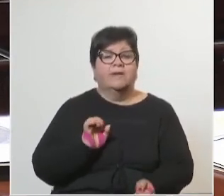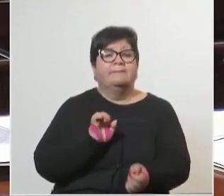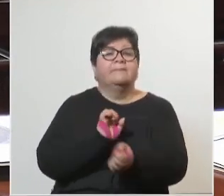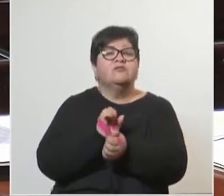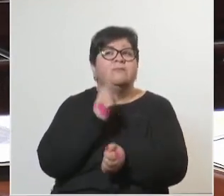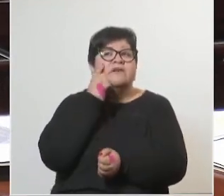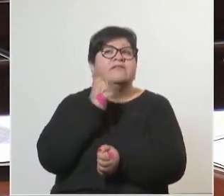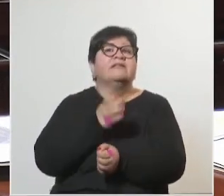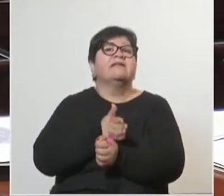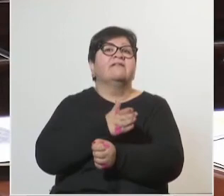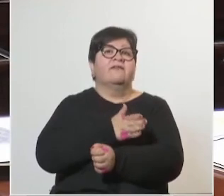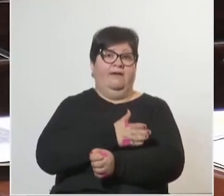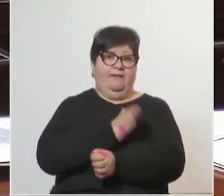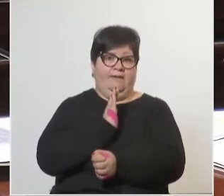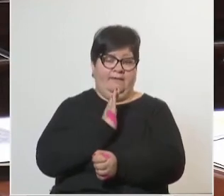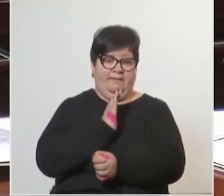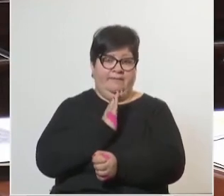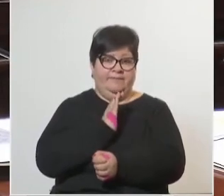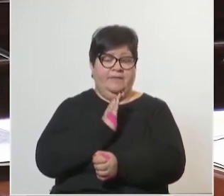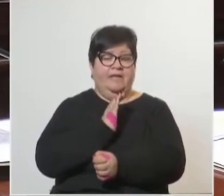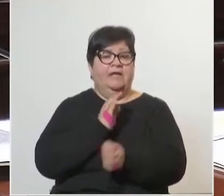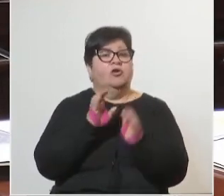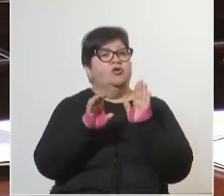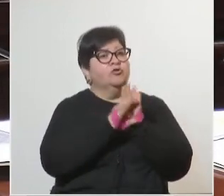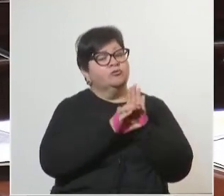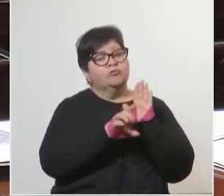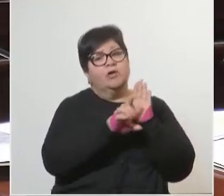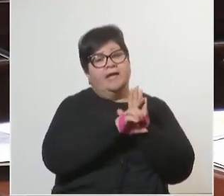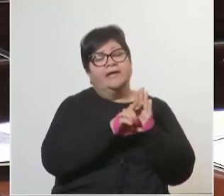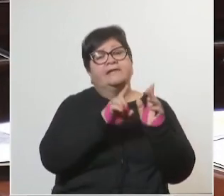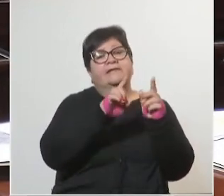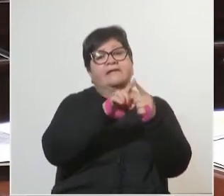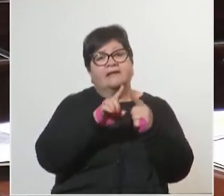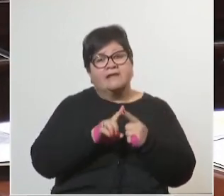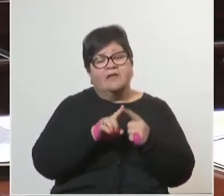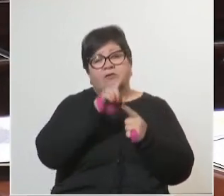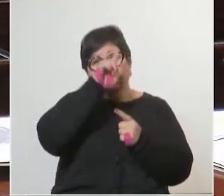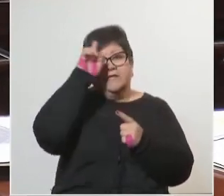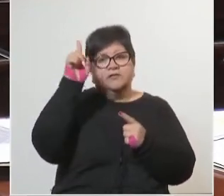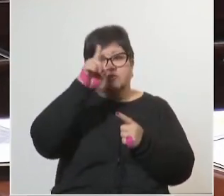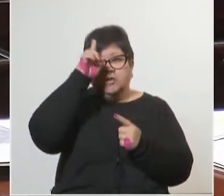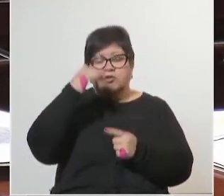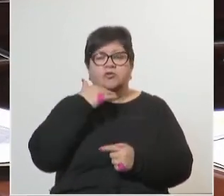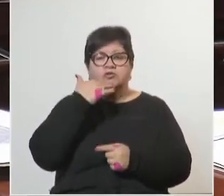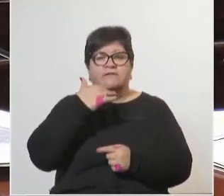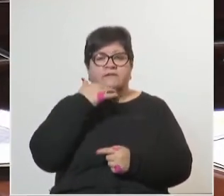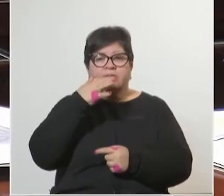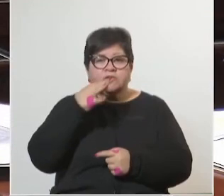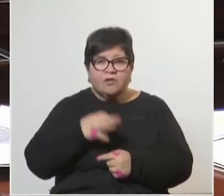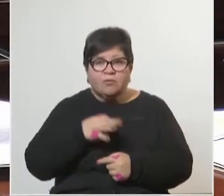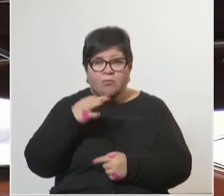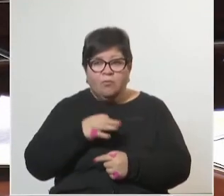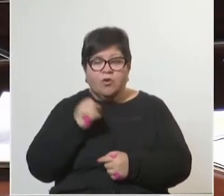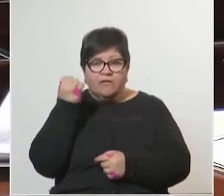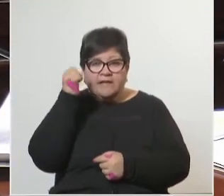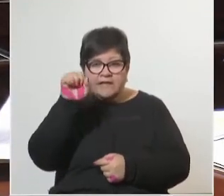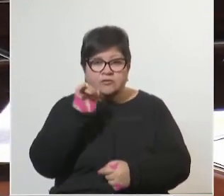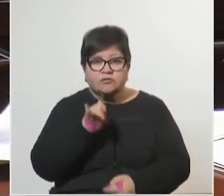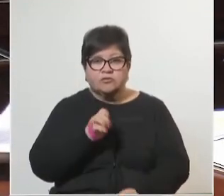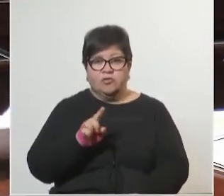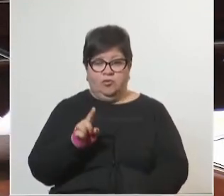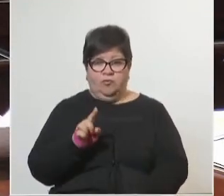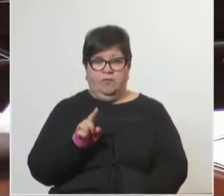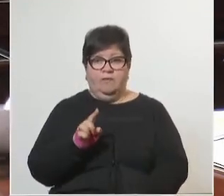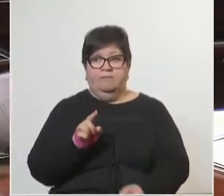preventiva. De acuerdo con la Constitución y la ley y los tratados internacionales, no sabemos si esa persona cometió el delito, pero no debería